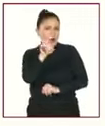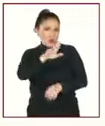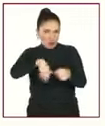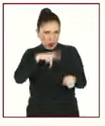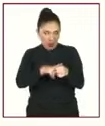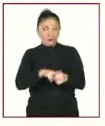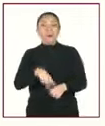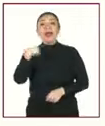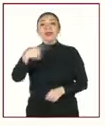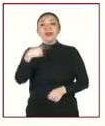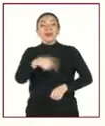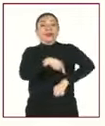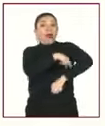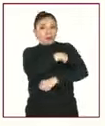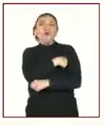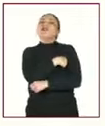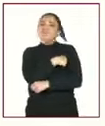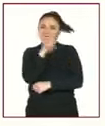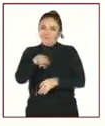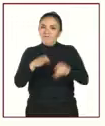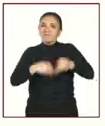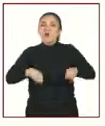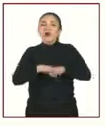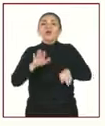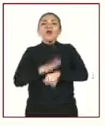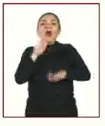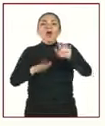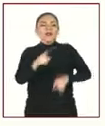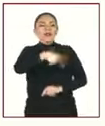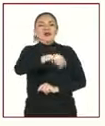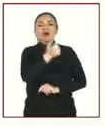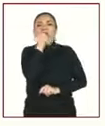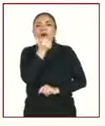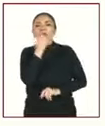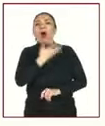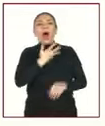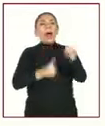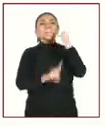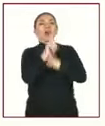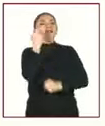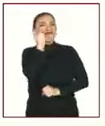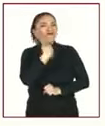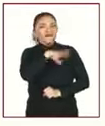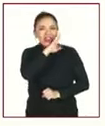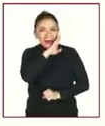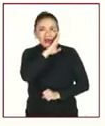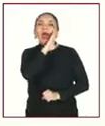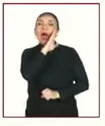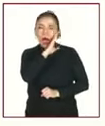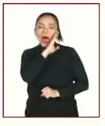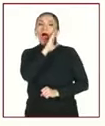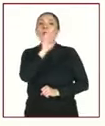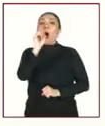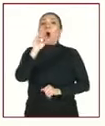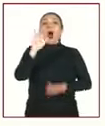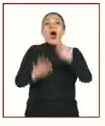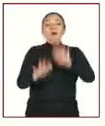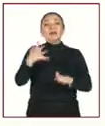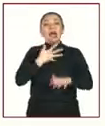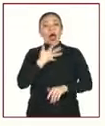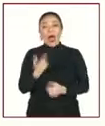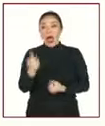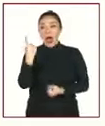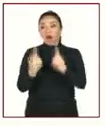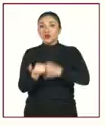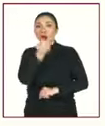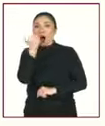en el aula va a ser muy importante porque los alumnos pues muchas veces presentan fiebre y hay pacientes o hay alumnos que